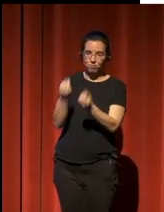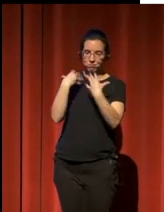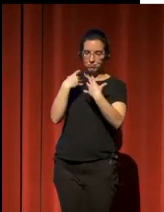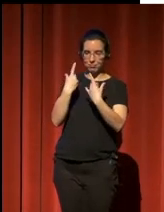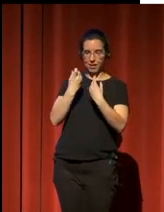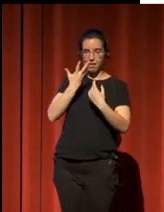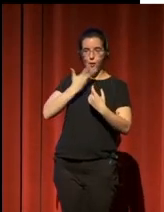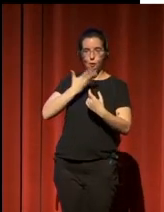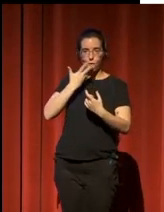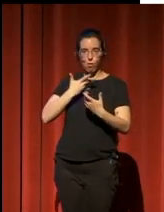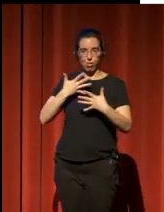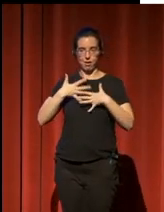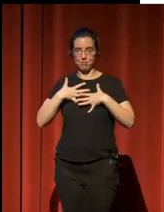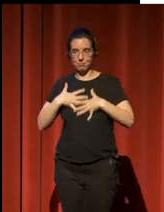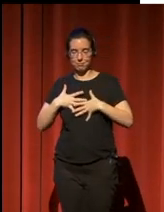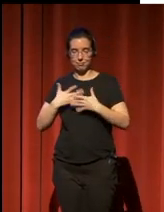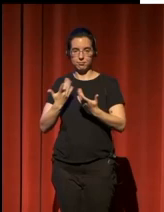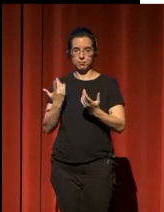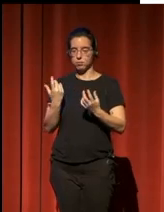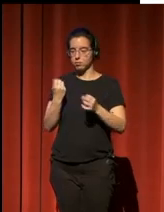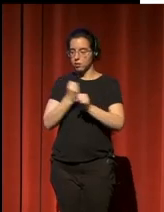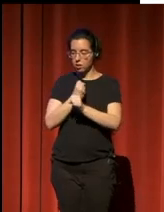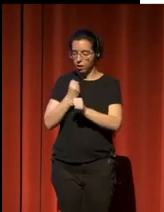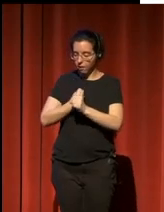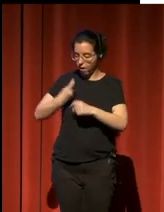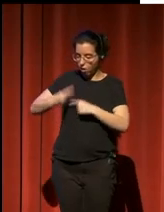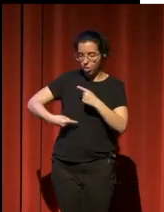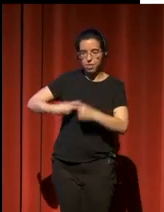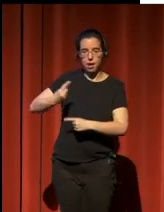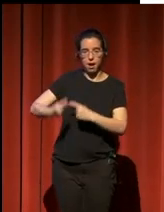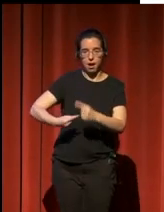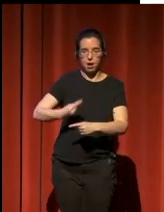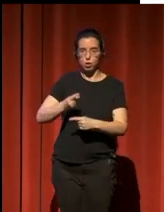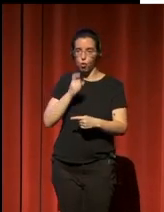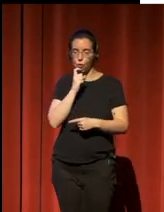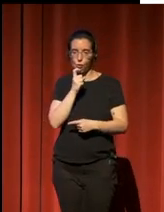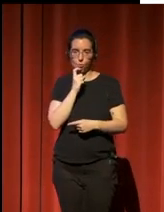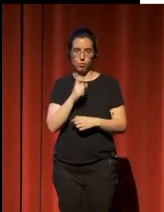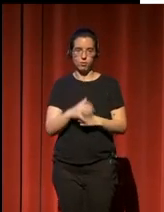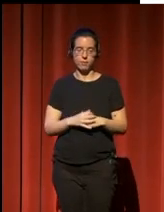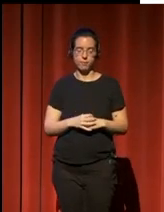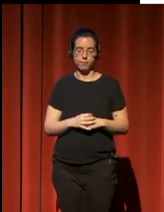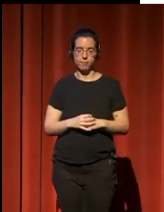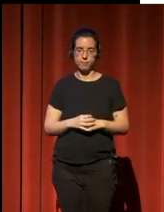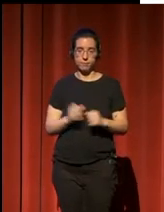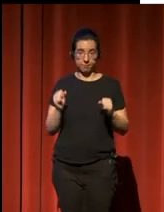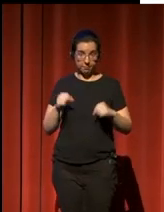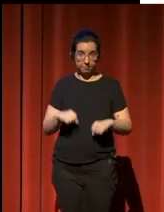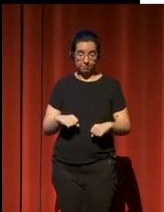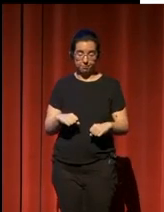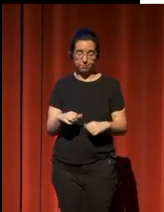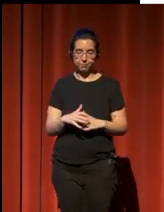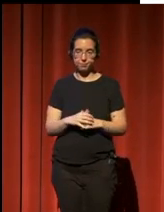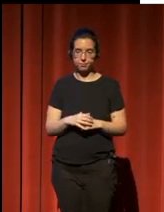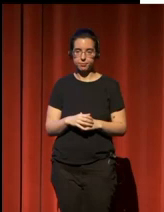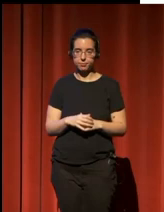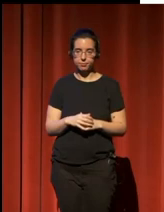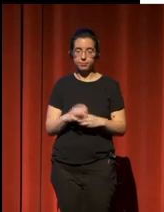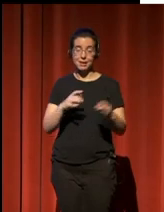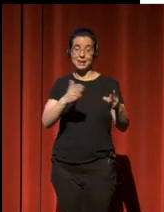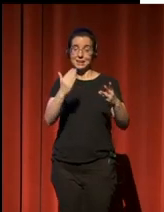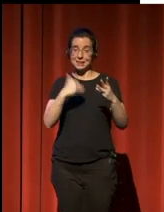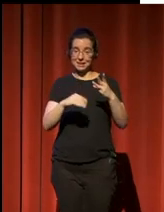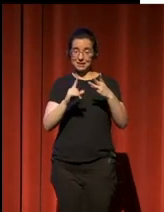Pues de funcionamiento diario en el equipamiento vale una